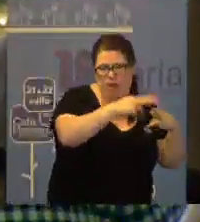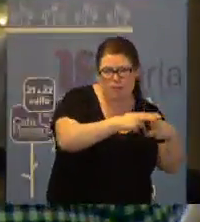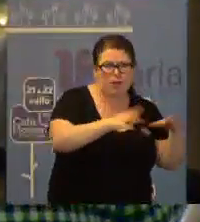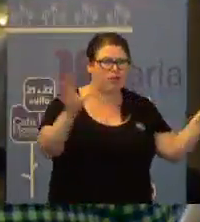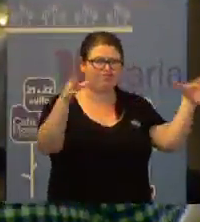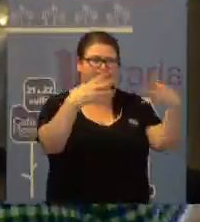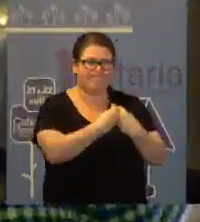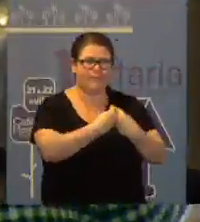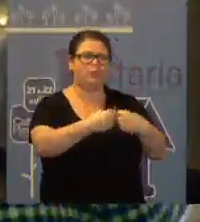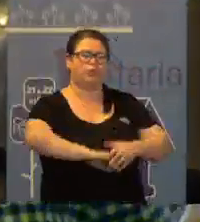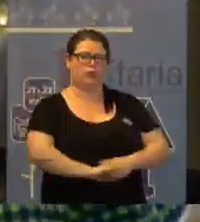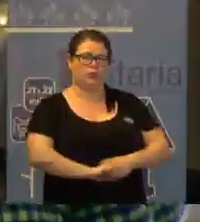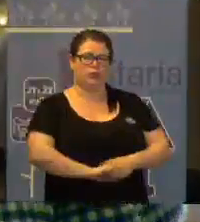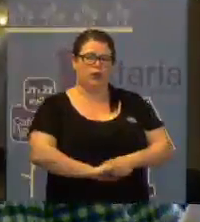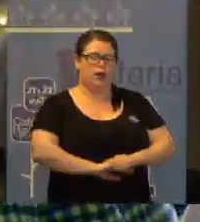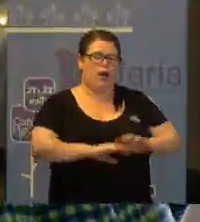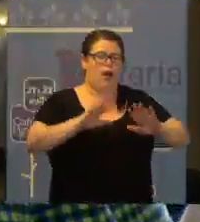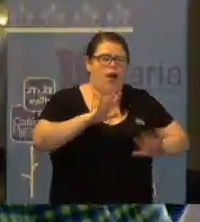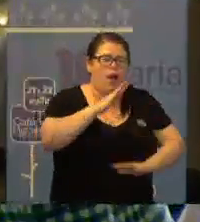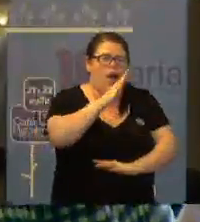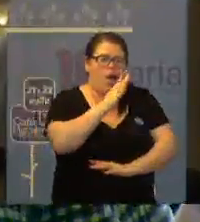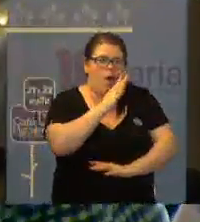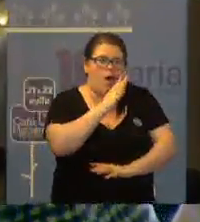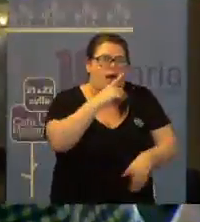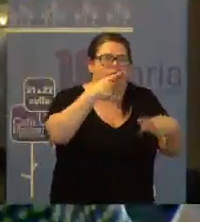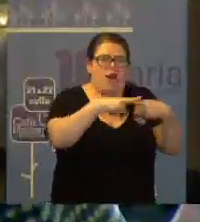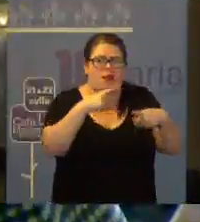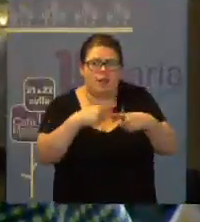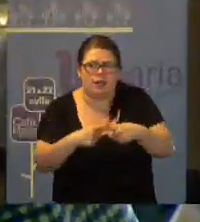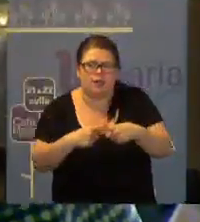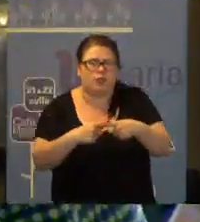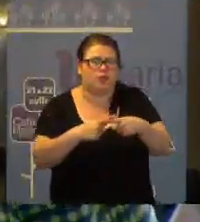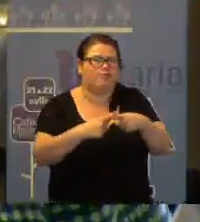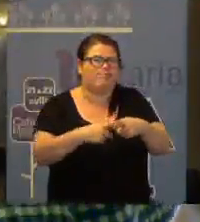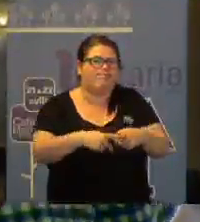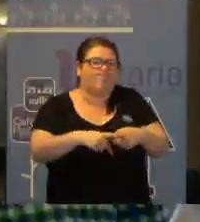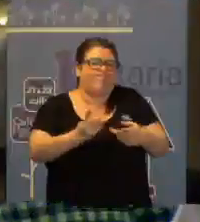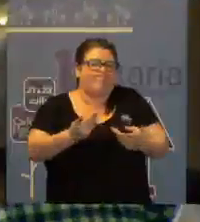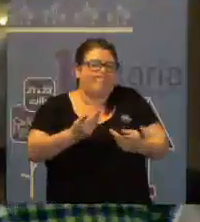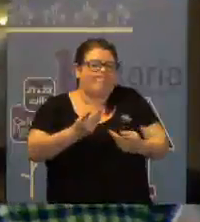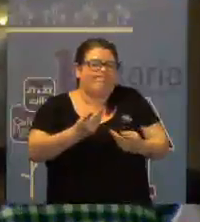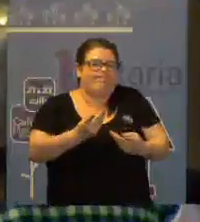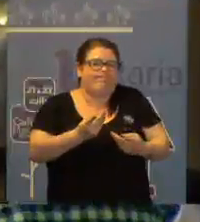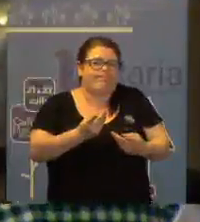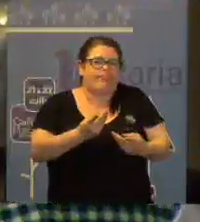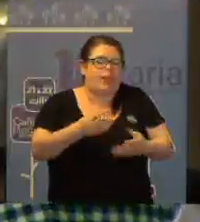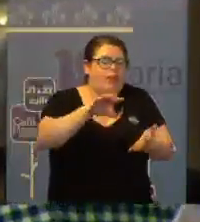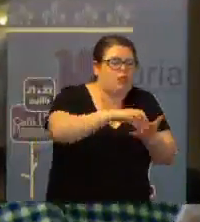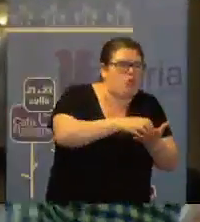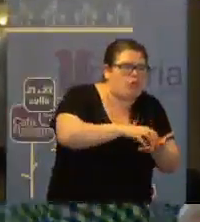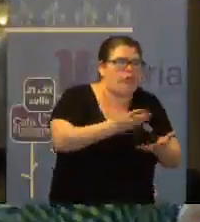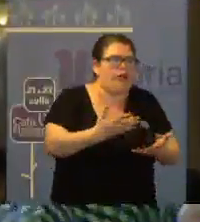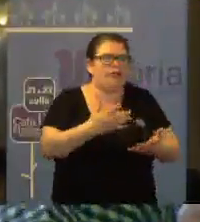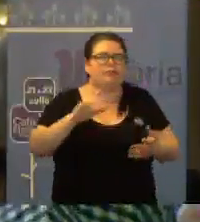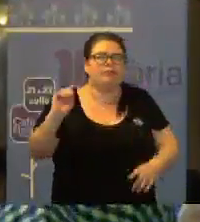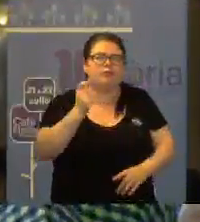conxunto. Ahora, hai elementos, e últimamente estou vendo, que, bueno, dudo moito, a mí se